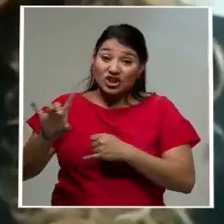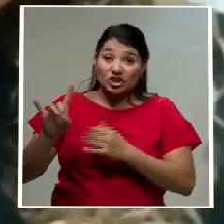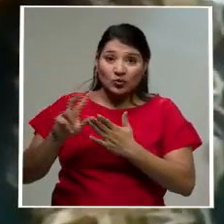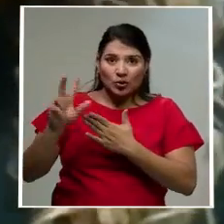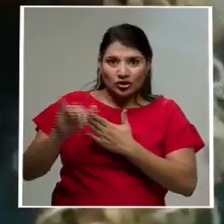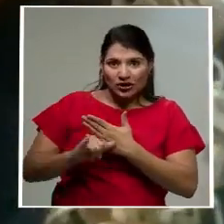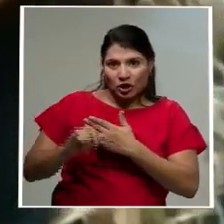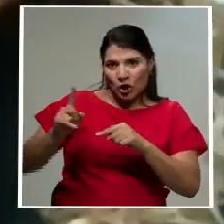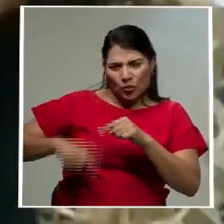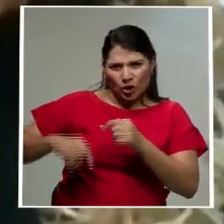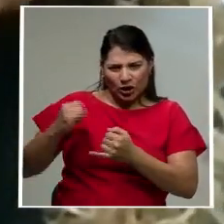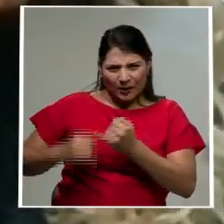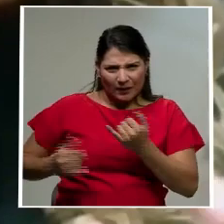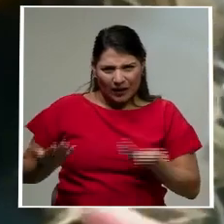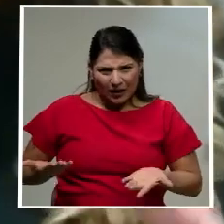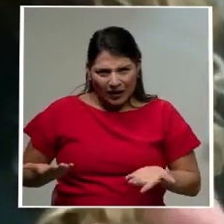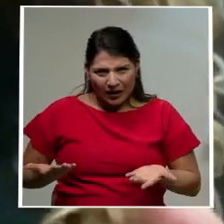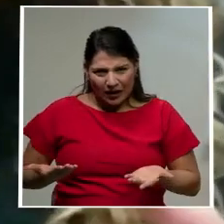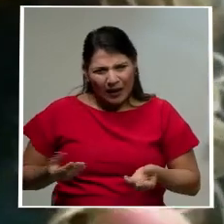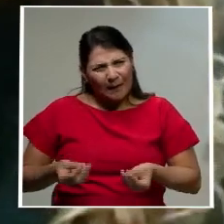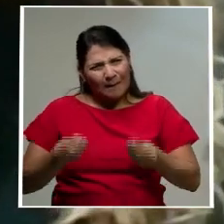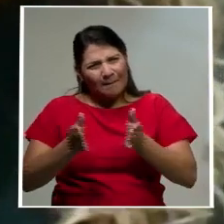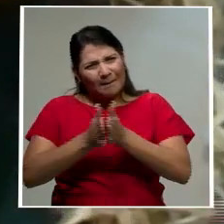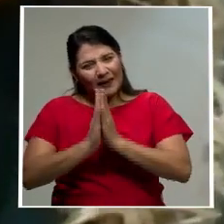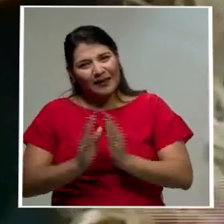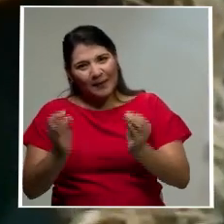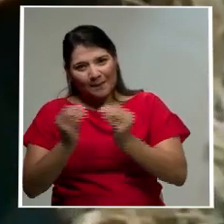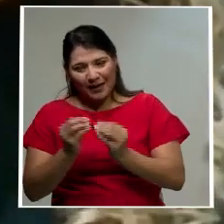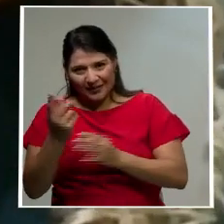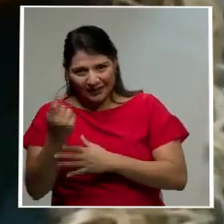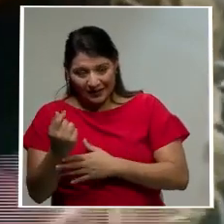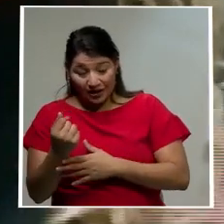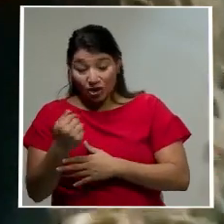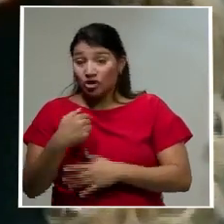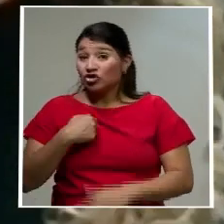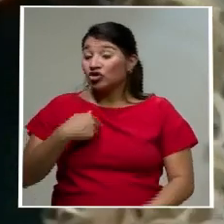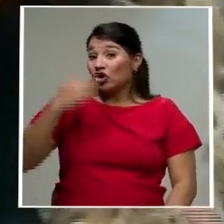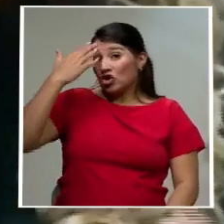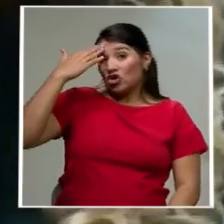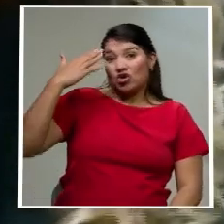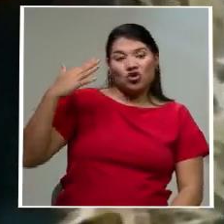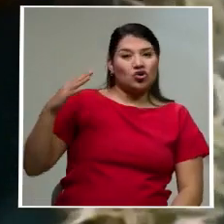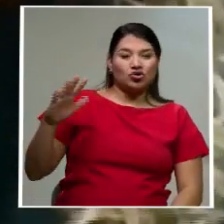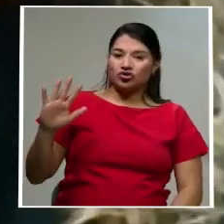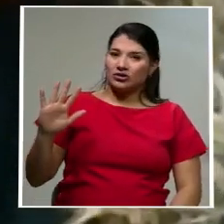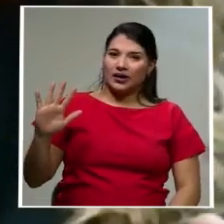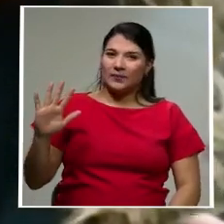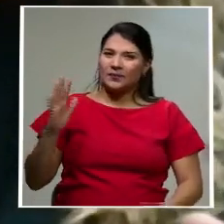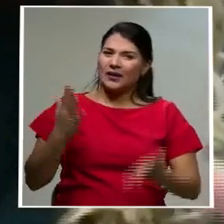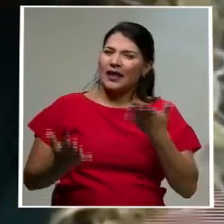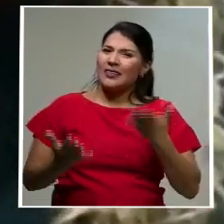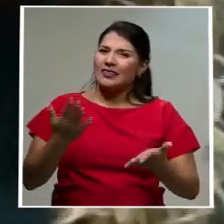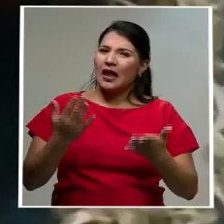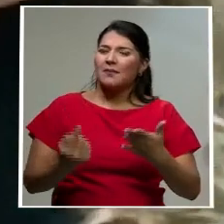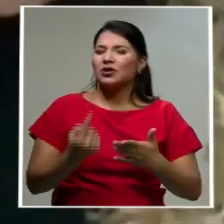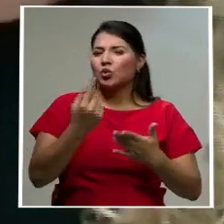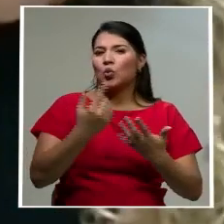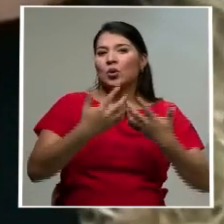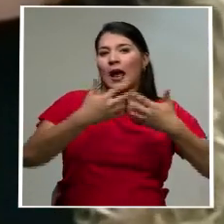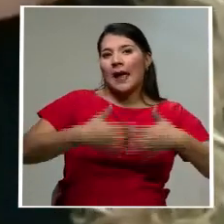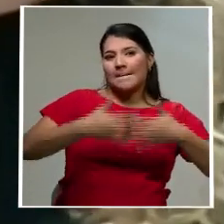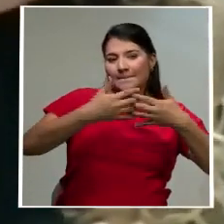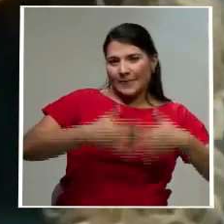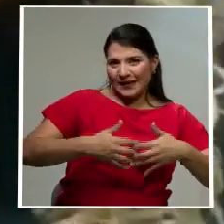tirados. No sabemos, posiblemente alguna empresa llevaba, digamos, la mitad de los centros educativos construidos y lo